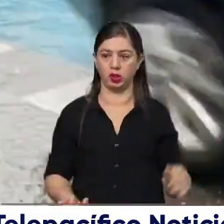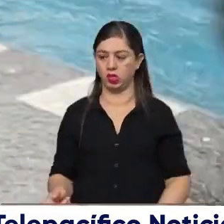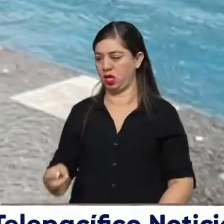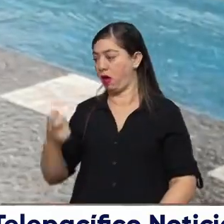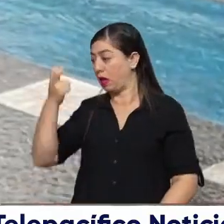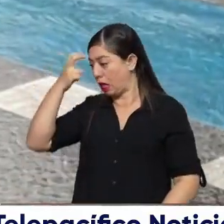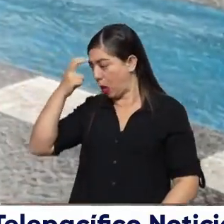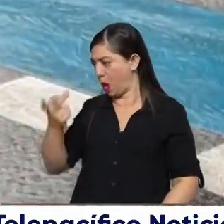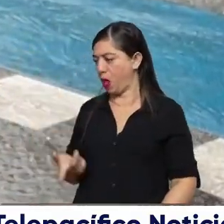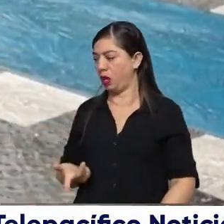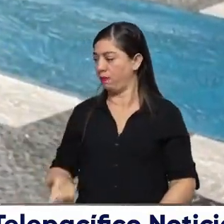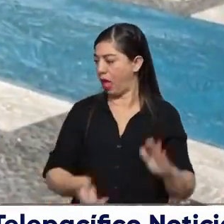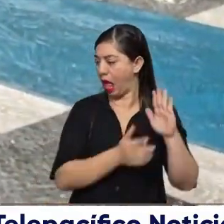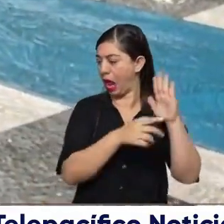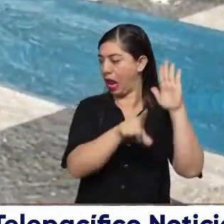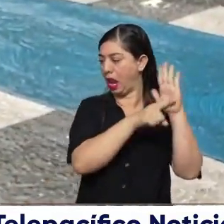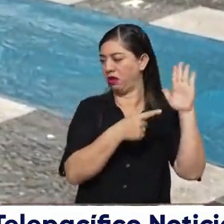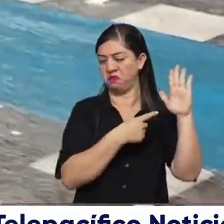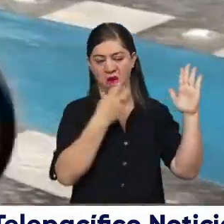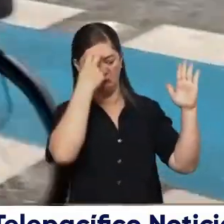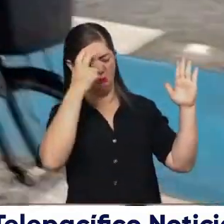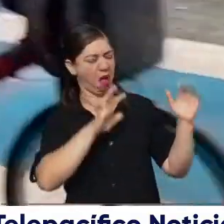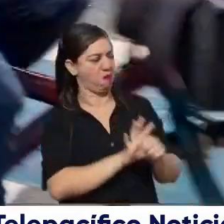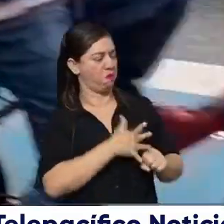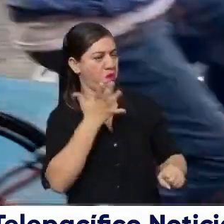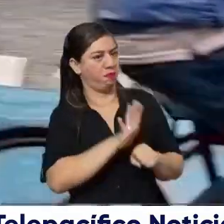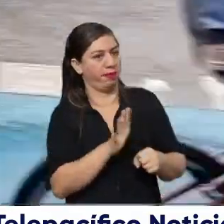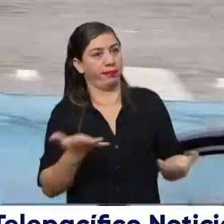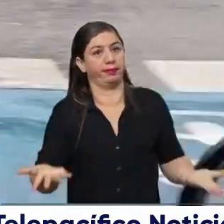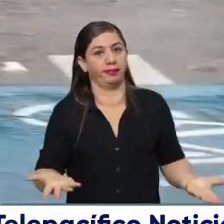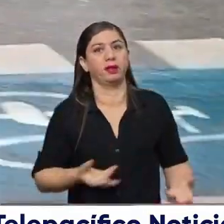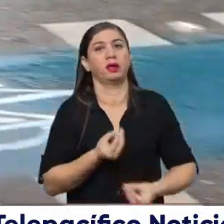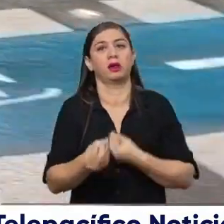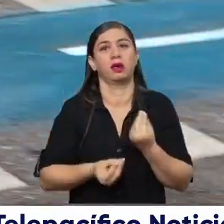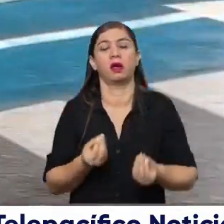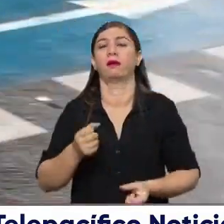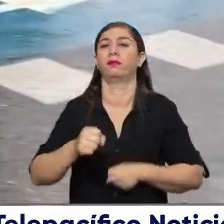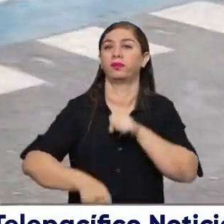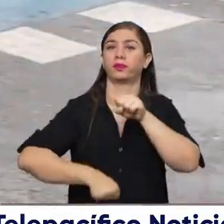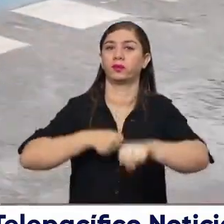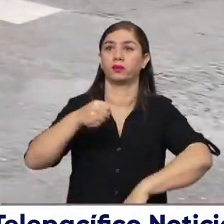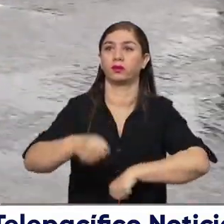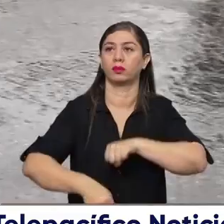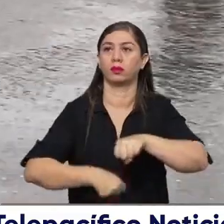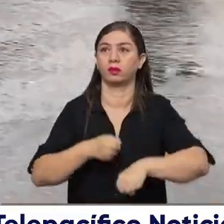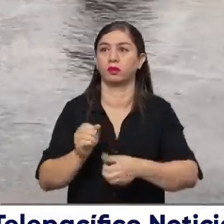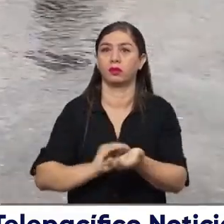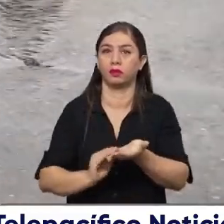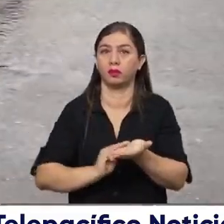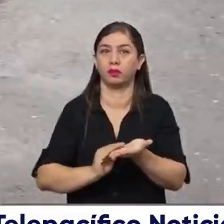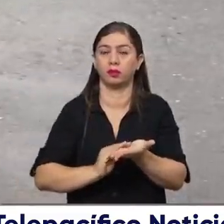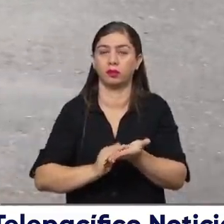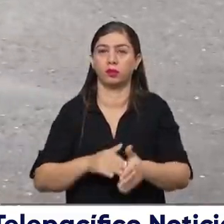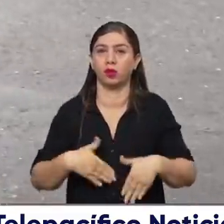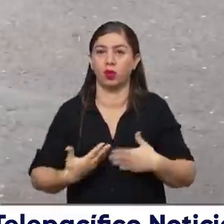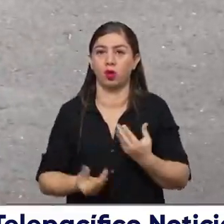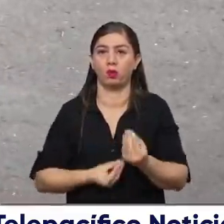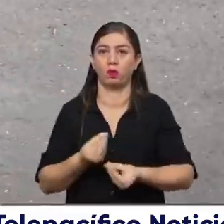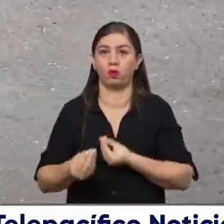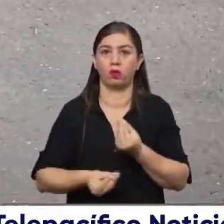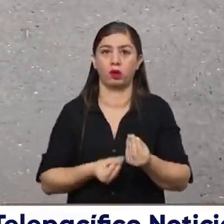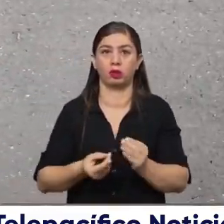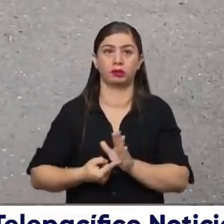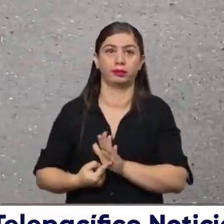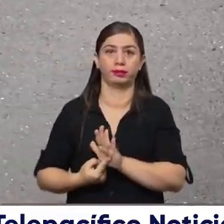te exigen que las respetes por supuesto no tendríamos que hacer nosotros los civiles los encargados de hacer que la que estas normas se